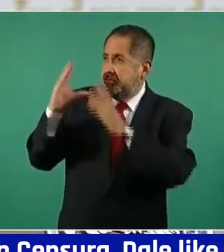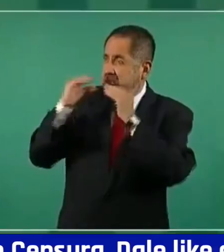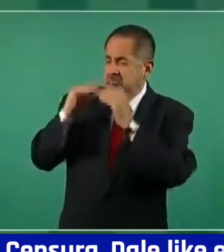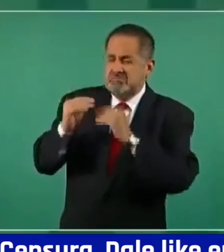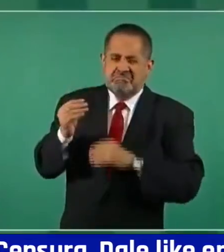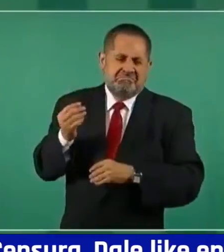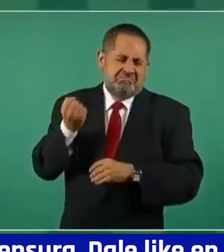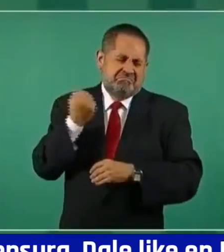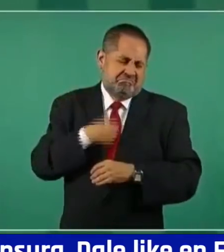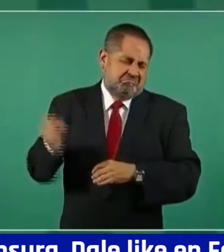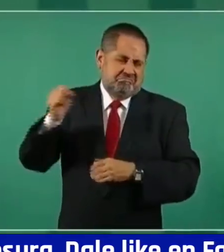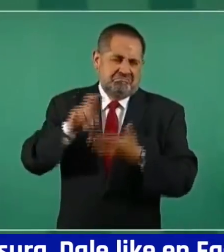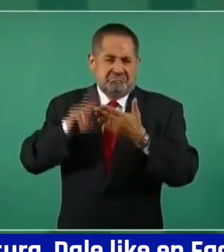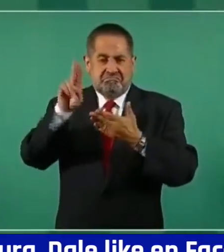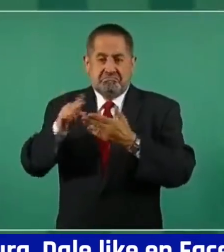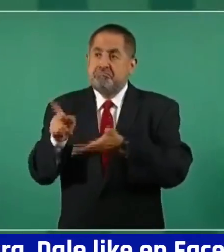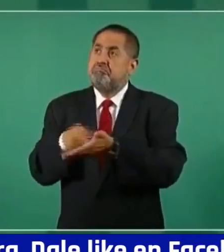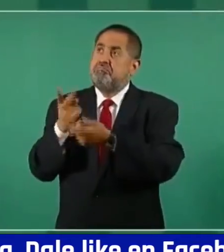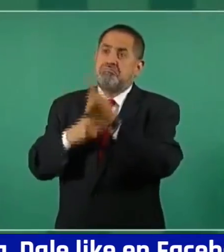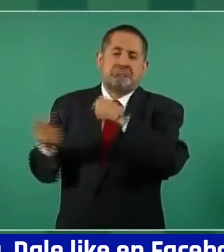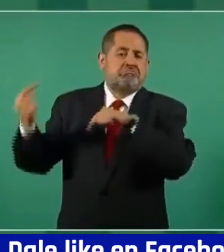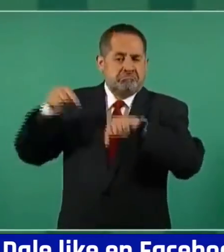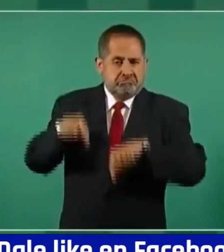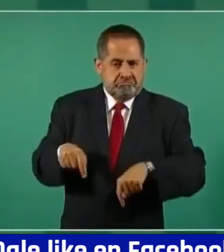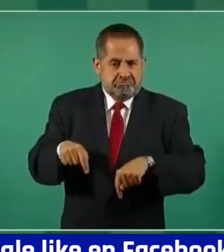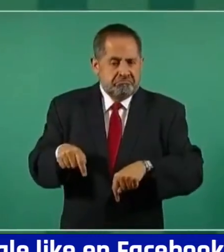gran pintor, regresa